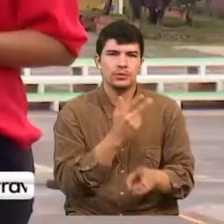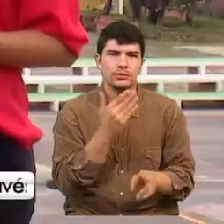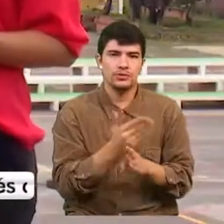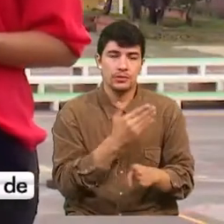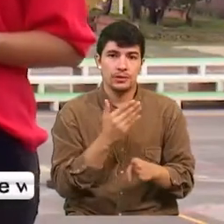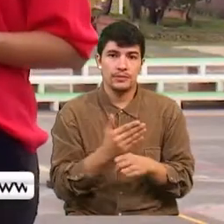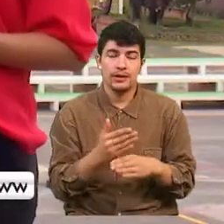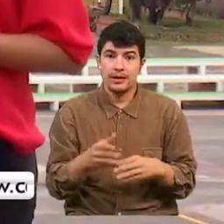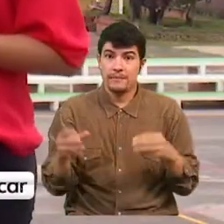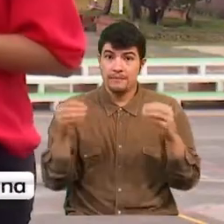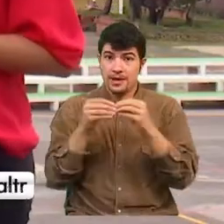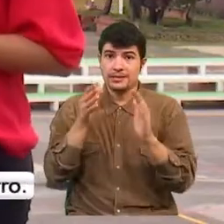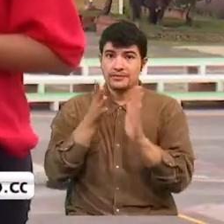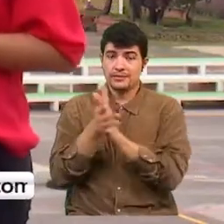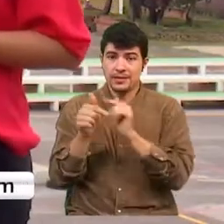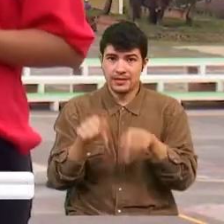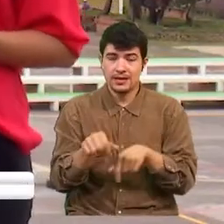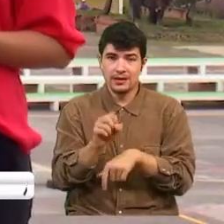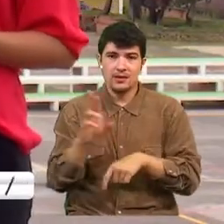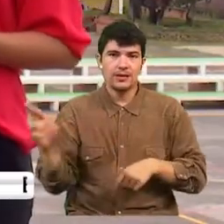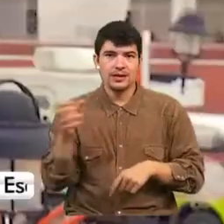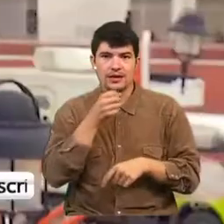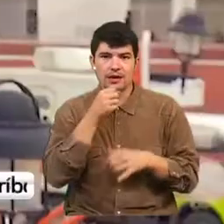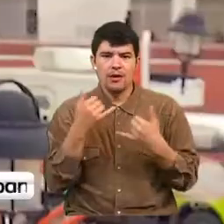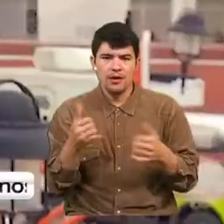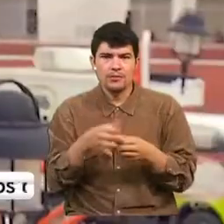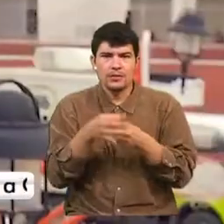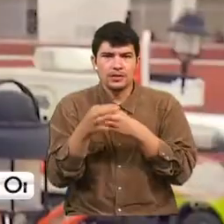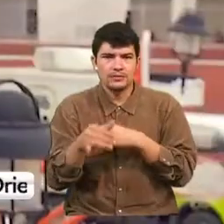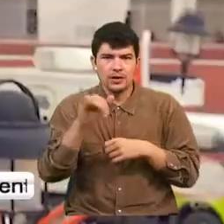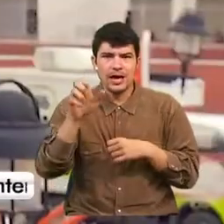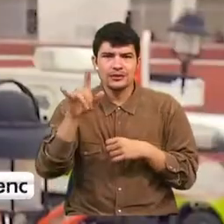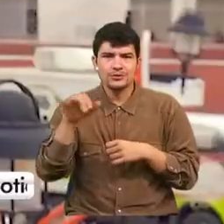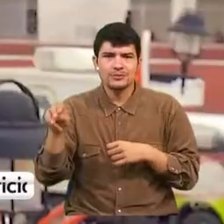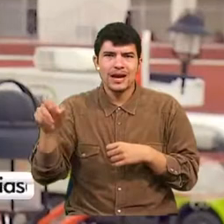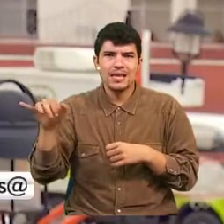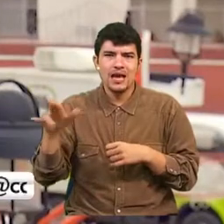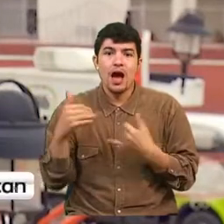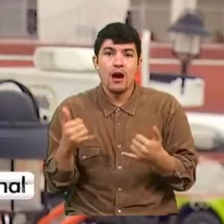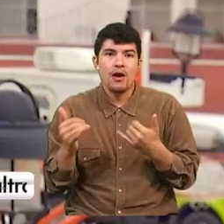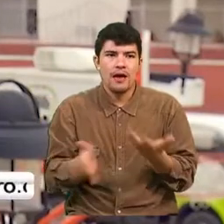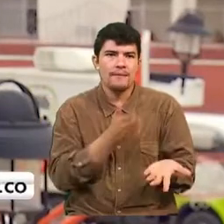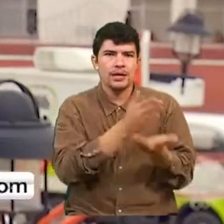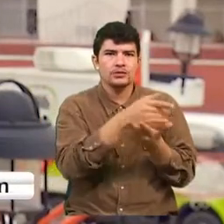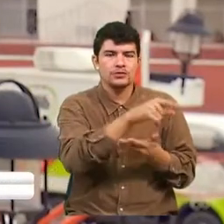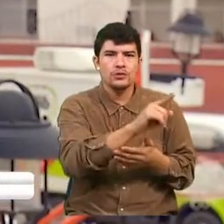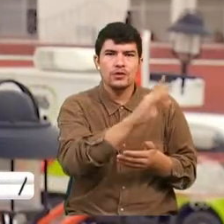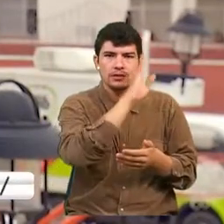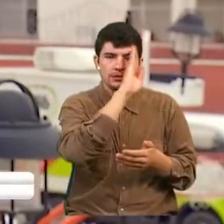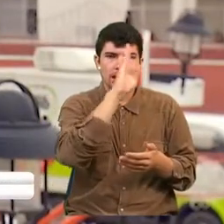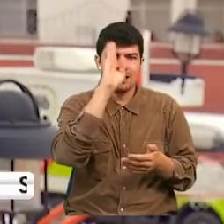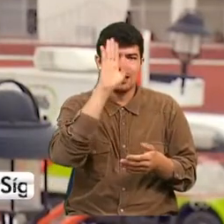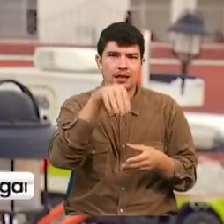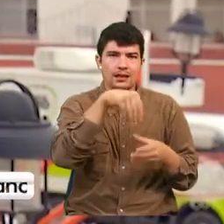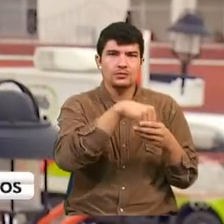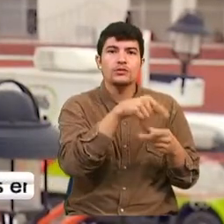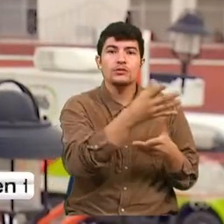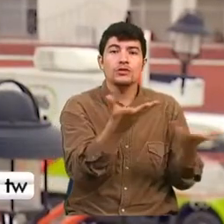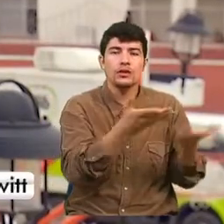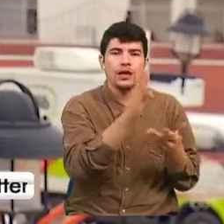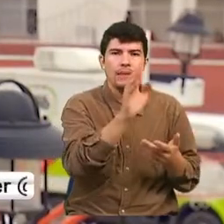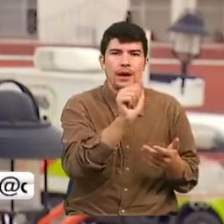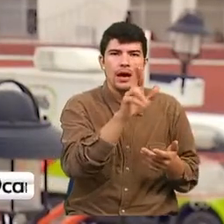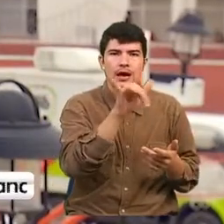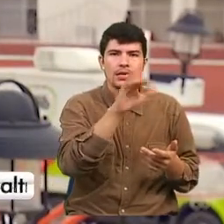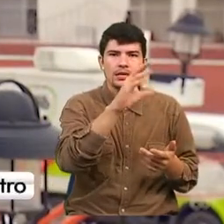esta emisión especial de Oriente Noticias. Hoy desde el municipio de Jesús María nos vamos a trasladar ahora hacia la provincia guanentina, específicamente al municipio de Barichara, donde